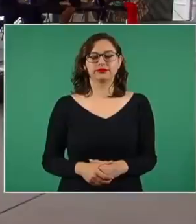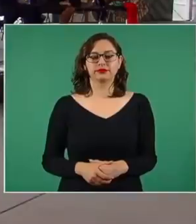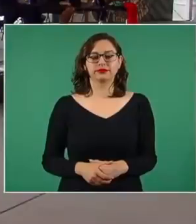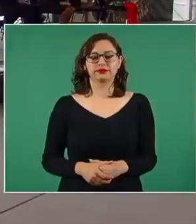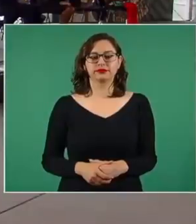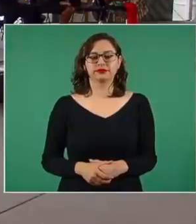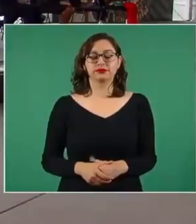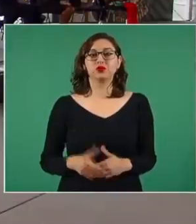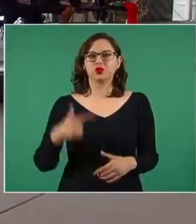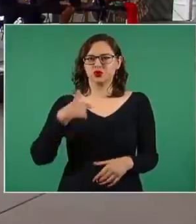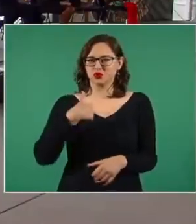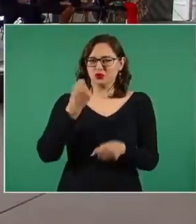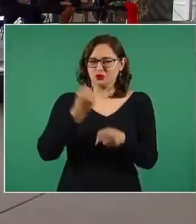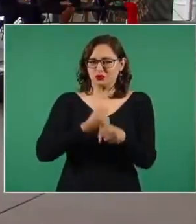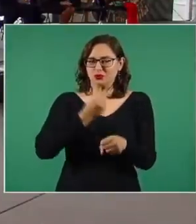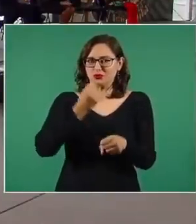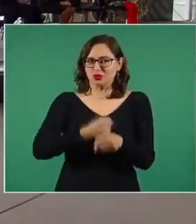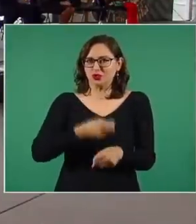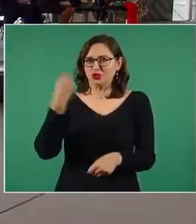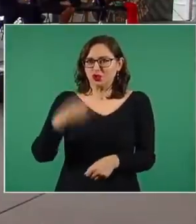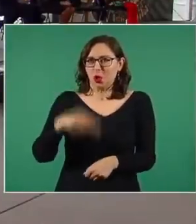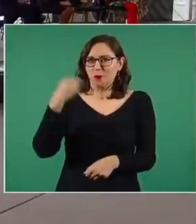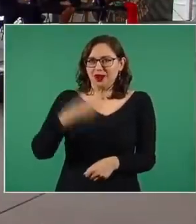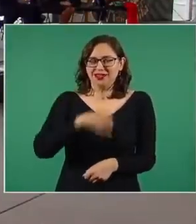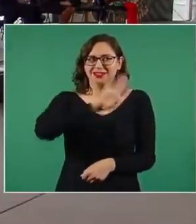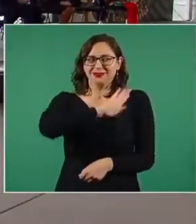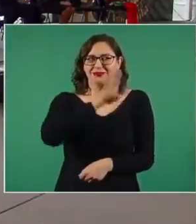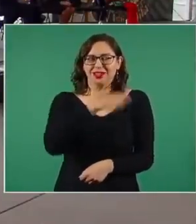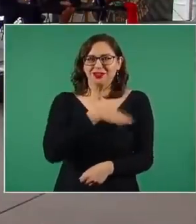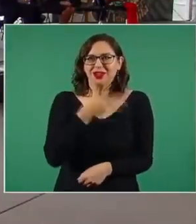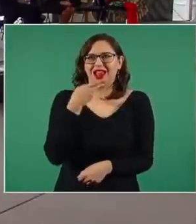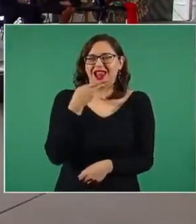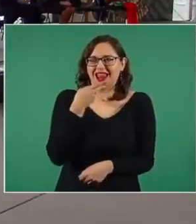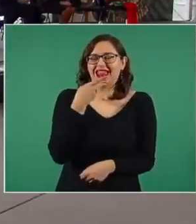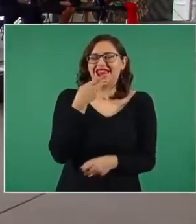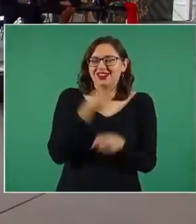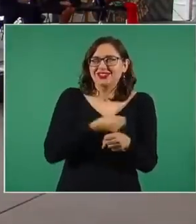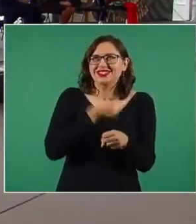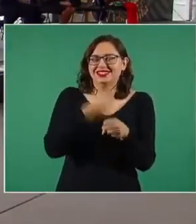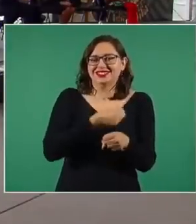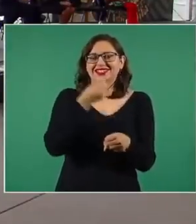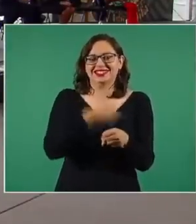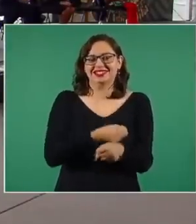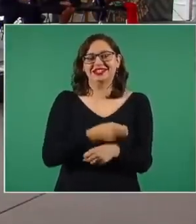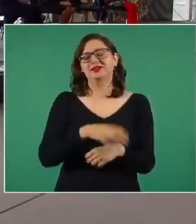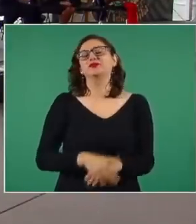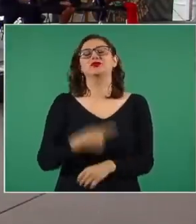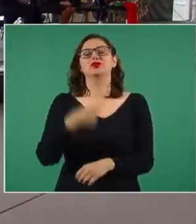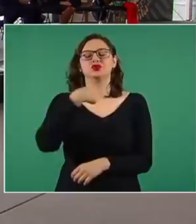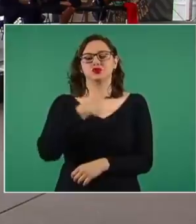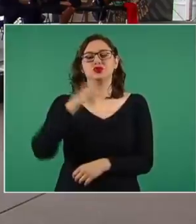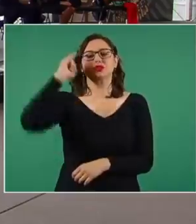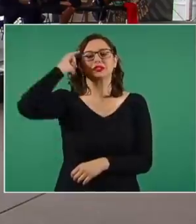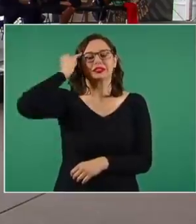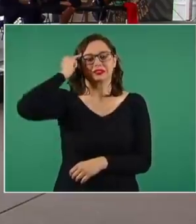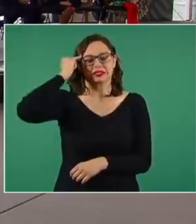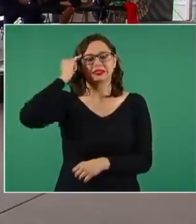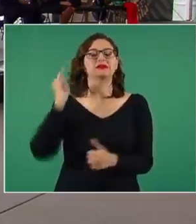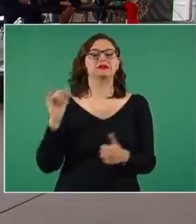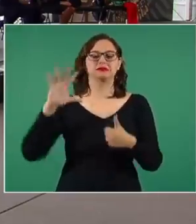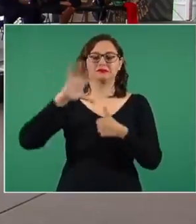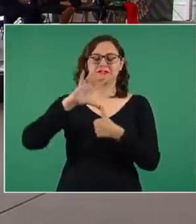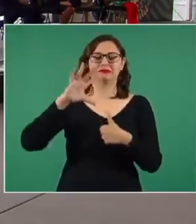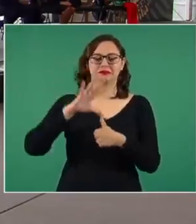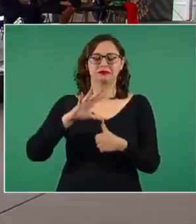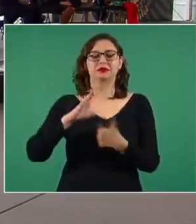He estado practicando pronunciar su nombre. Soy una mujer indígena de las Américas, del estado de Arizona.